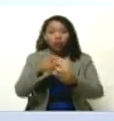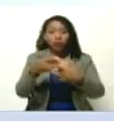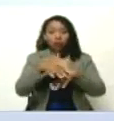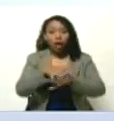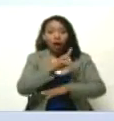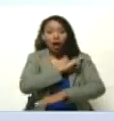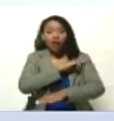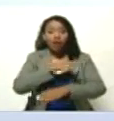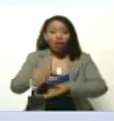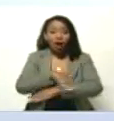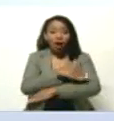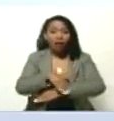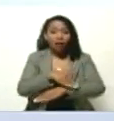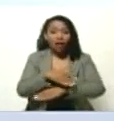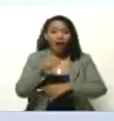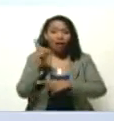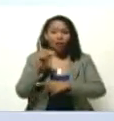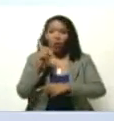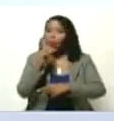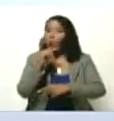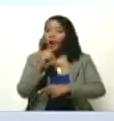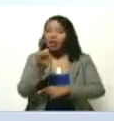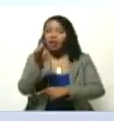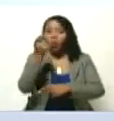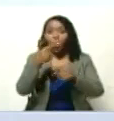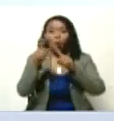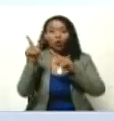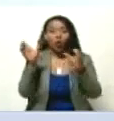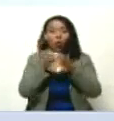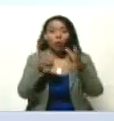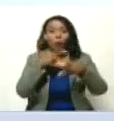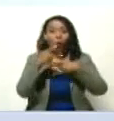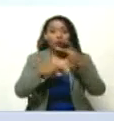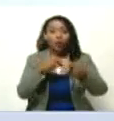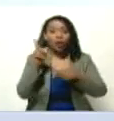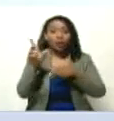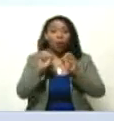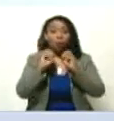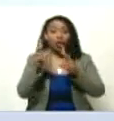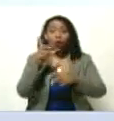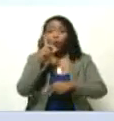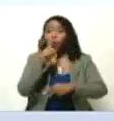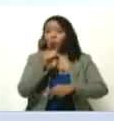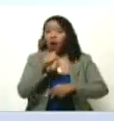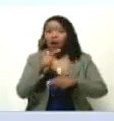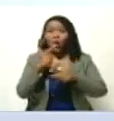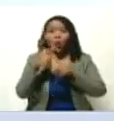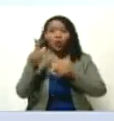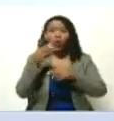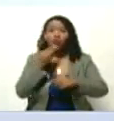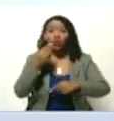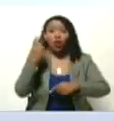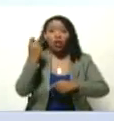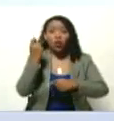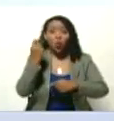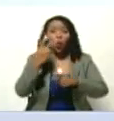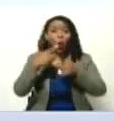calle, como parte. Eso no lo tienen en ningún otro partido. Esa oportunidad no la tiene una juventud en ningún otro